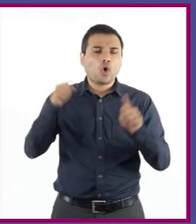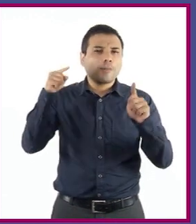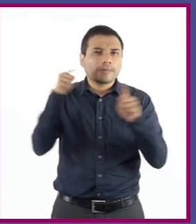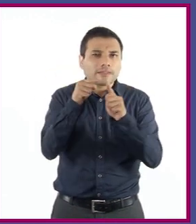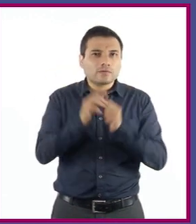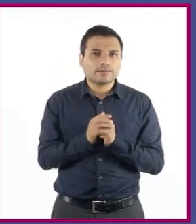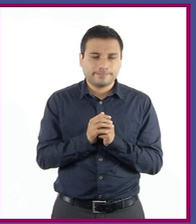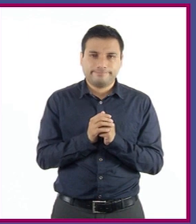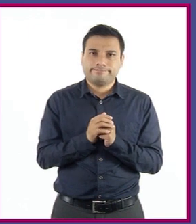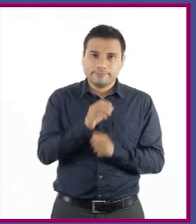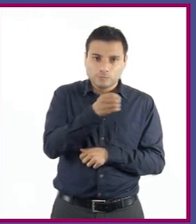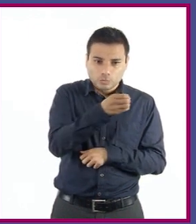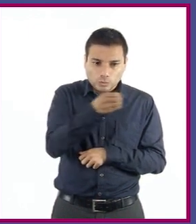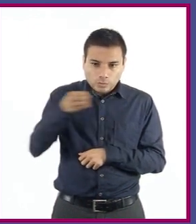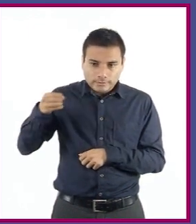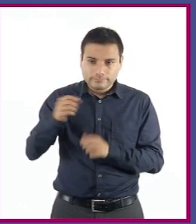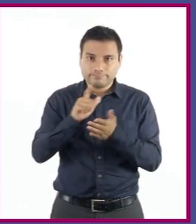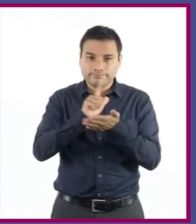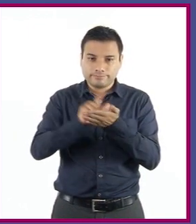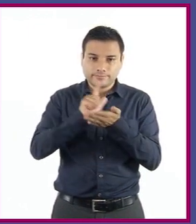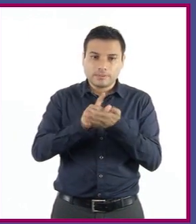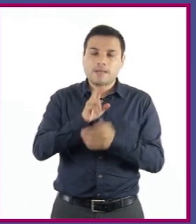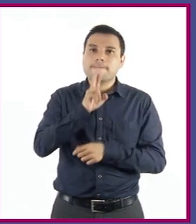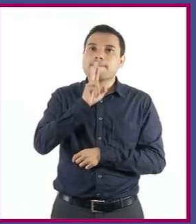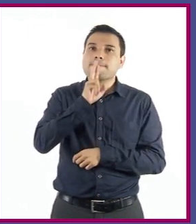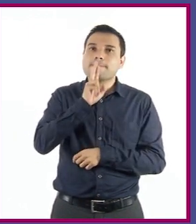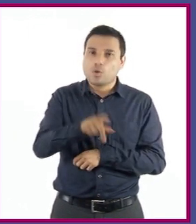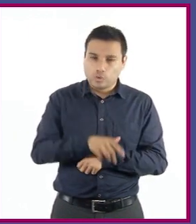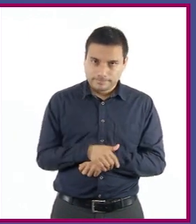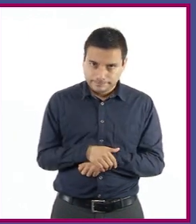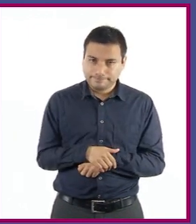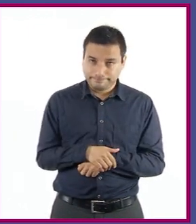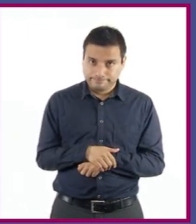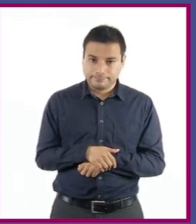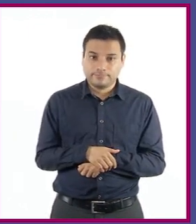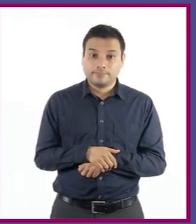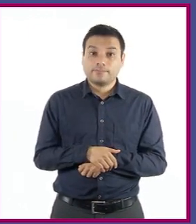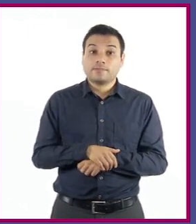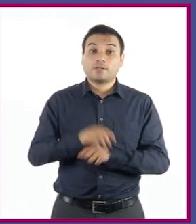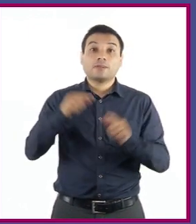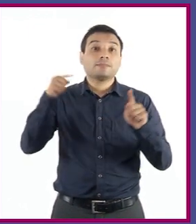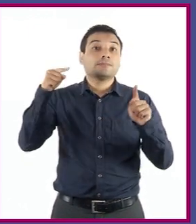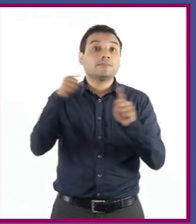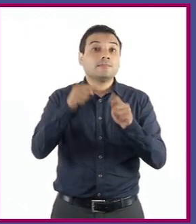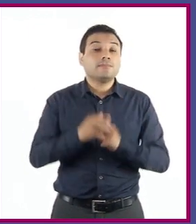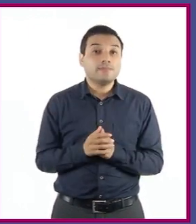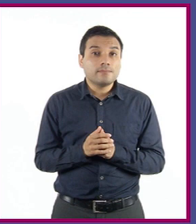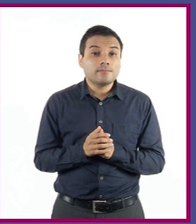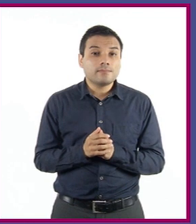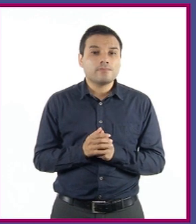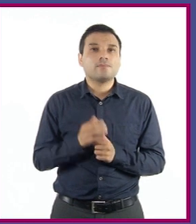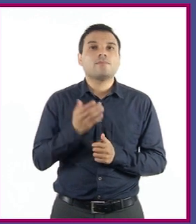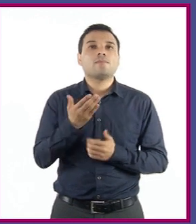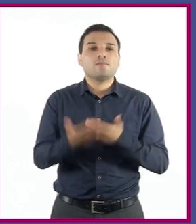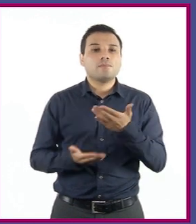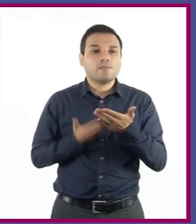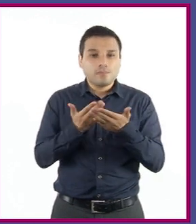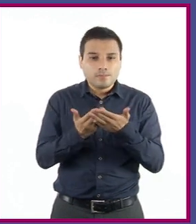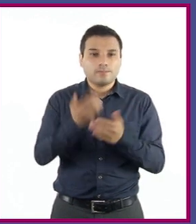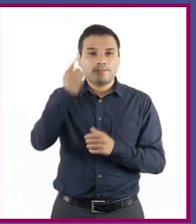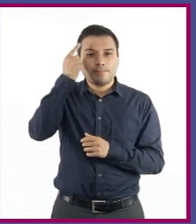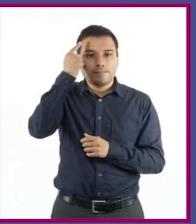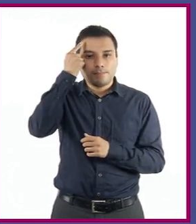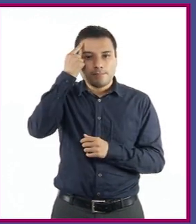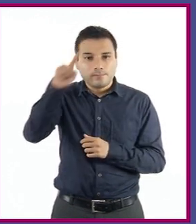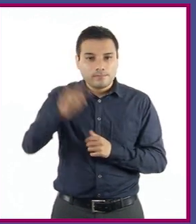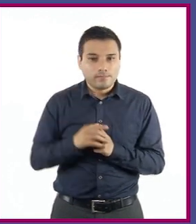tener una mejor organización en la limpieza de nuestra escuela y en particular propuestas viables o mejor aún,